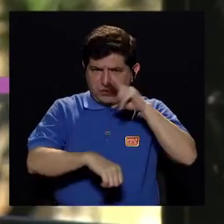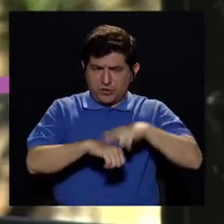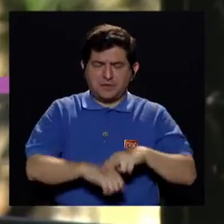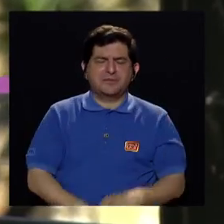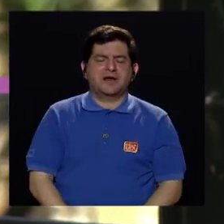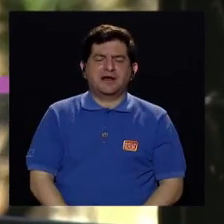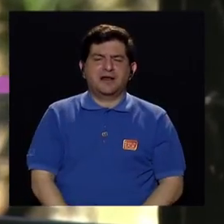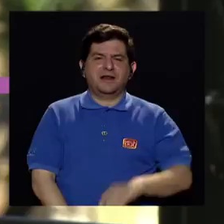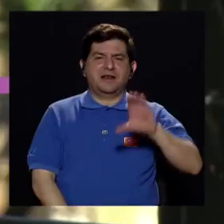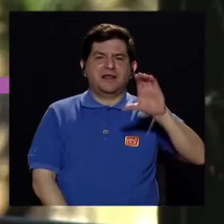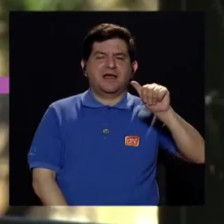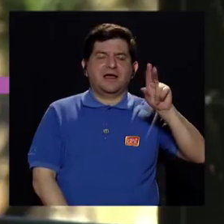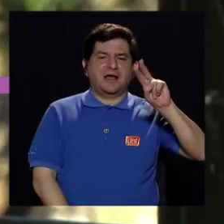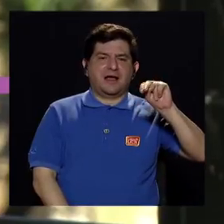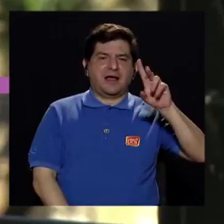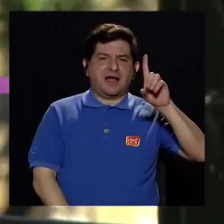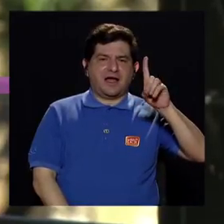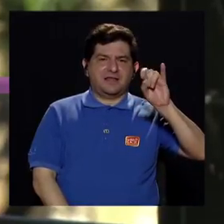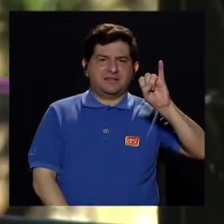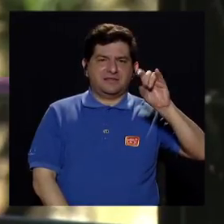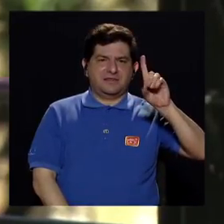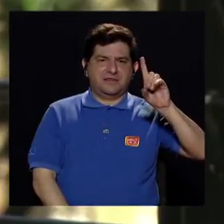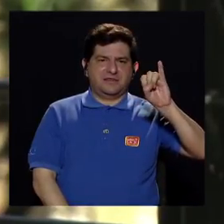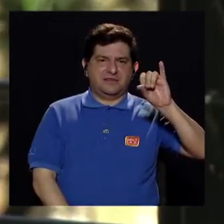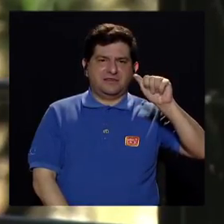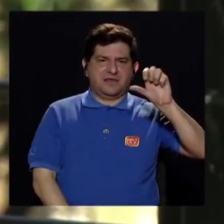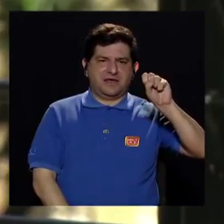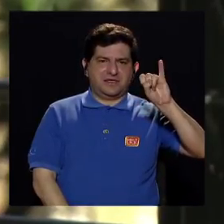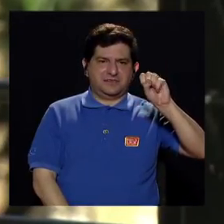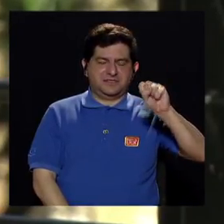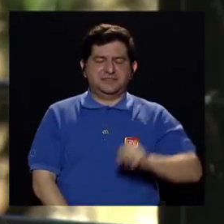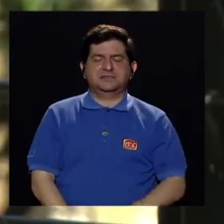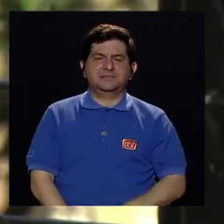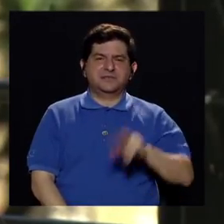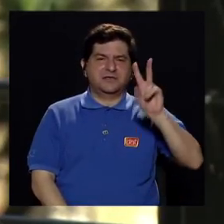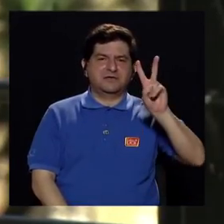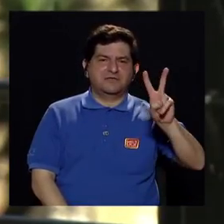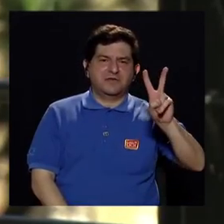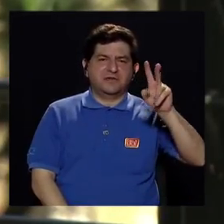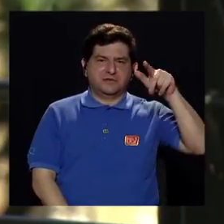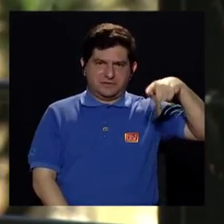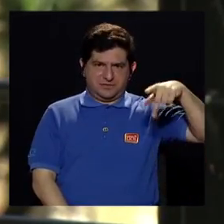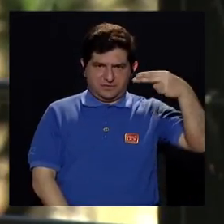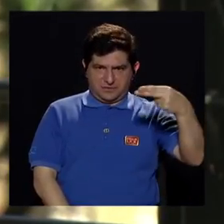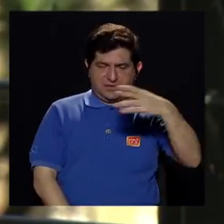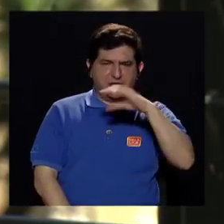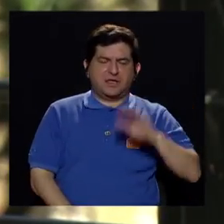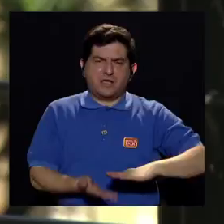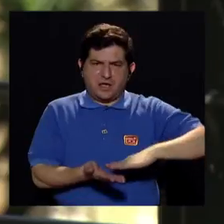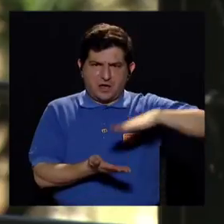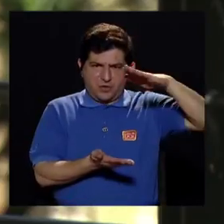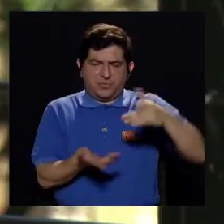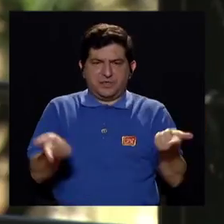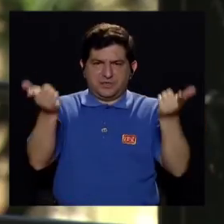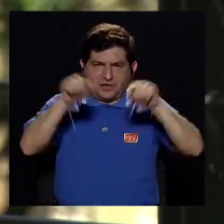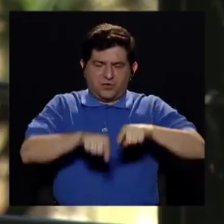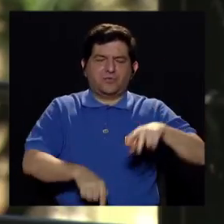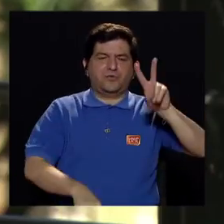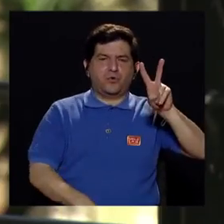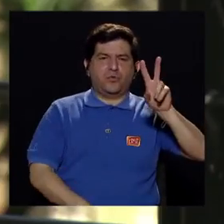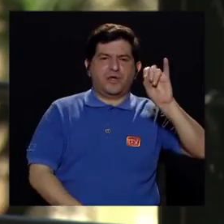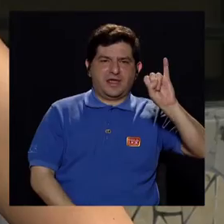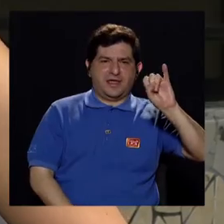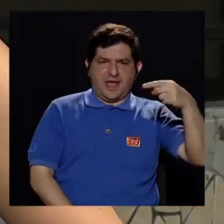son bastante frecuentes, el virus de papiloma humano y bueno, hemos visto un aumento en lo que son los casos de VIH.